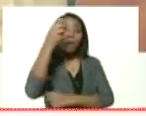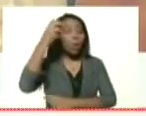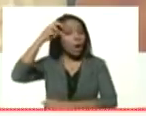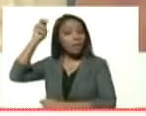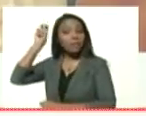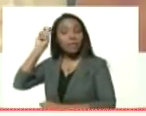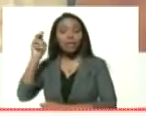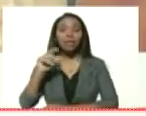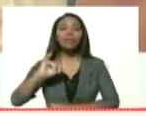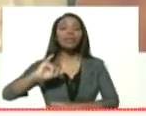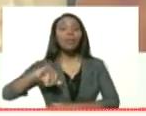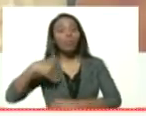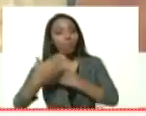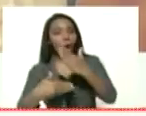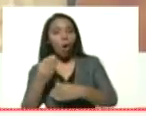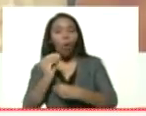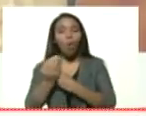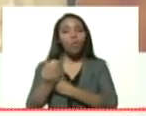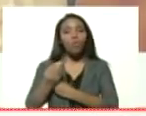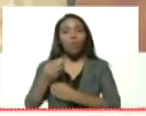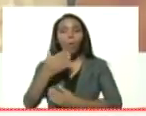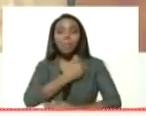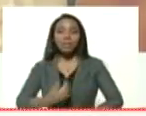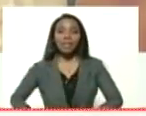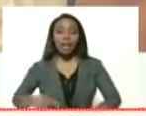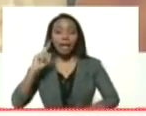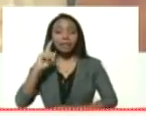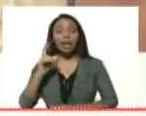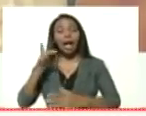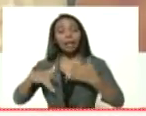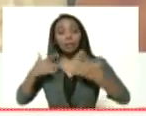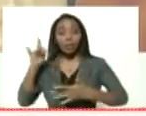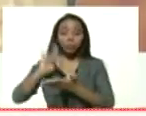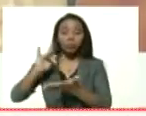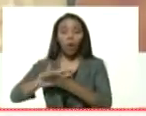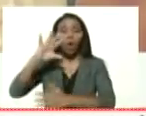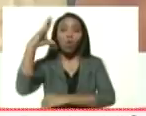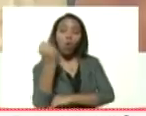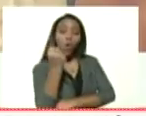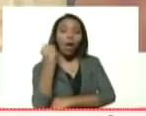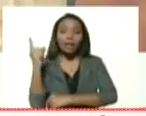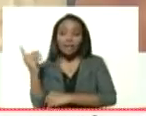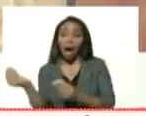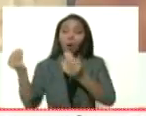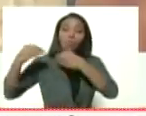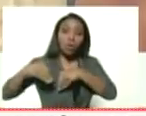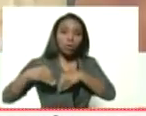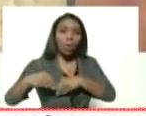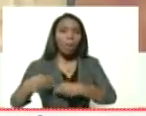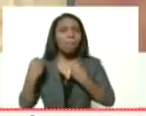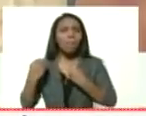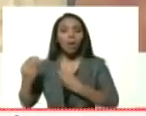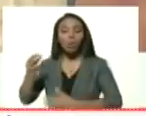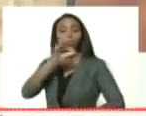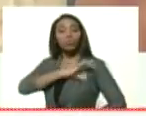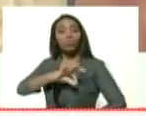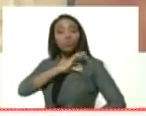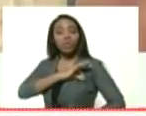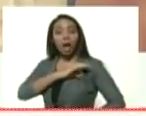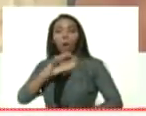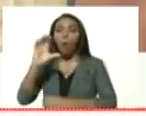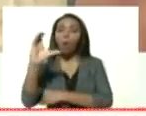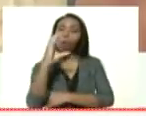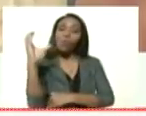y luego como presidente, fueron actores fundamentales en el logro de tan relevante acuerdo para la sociedad